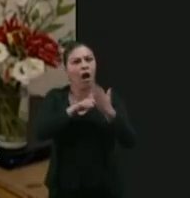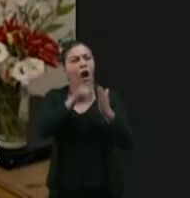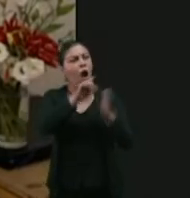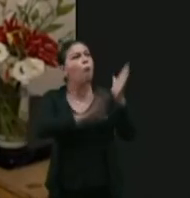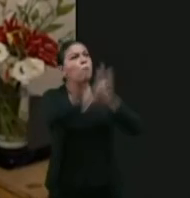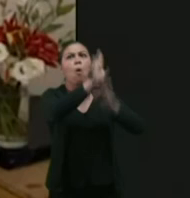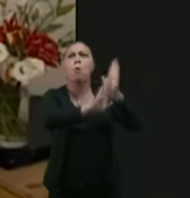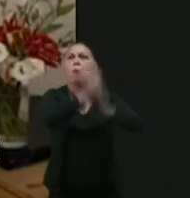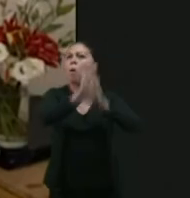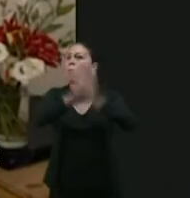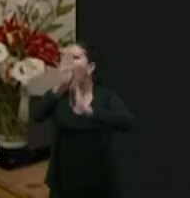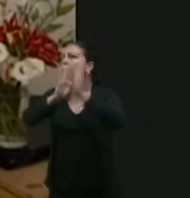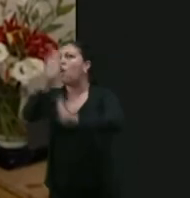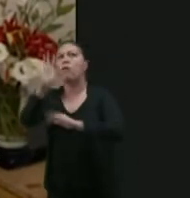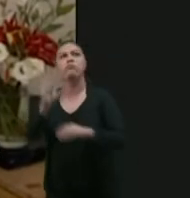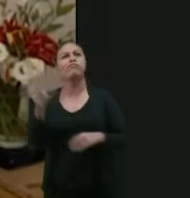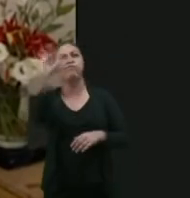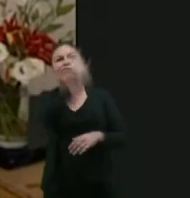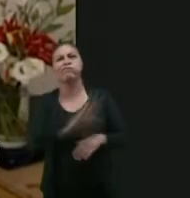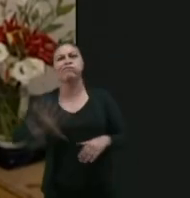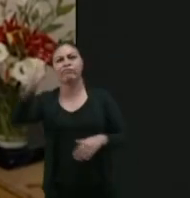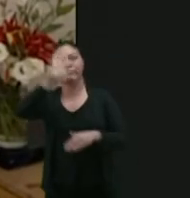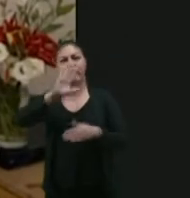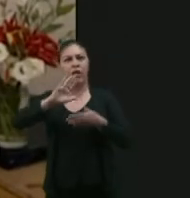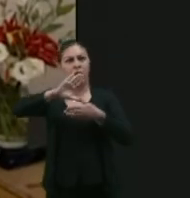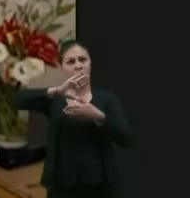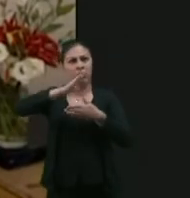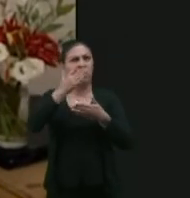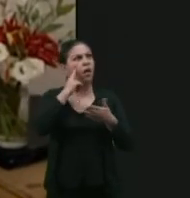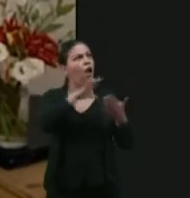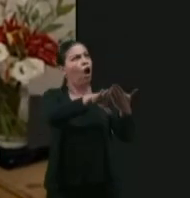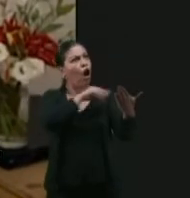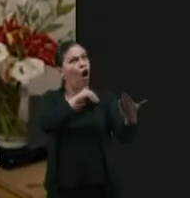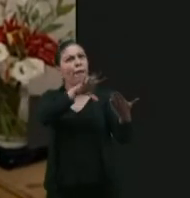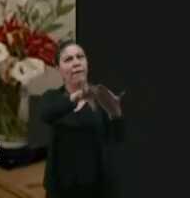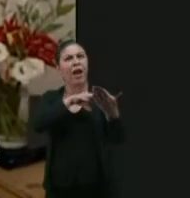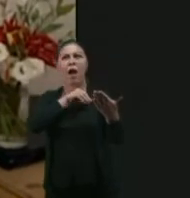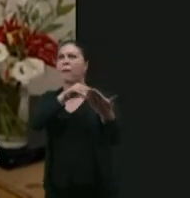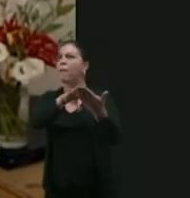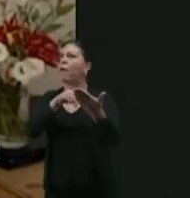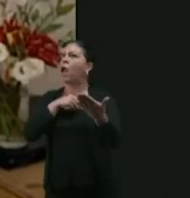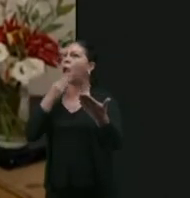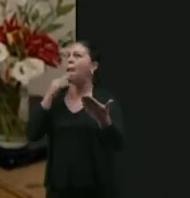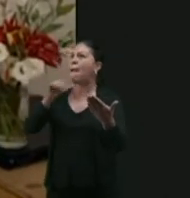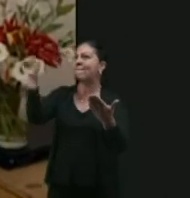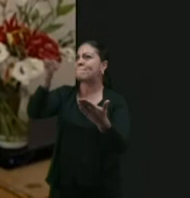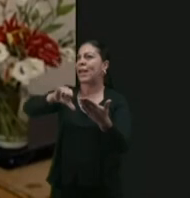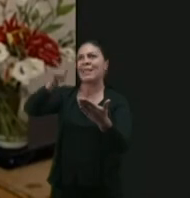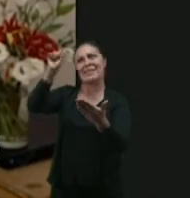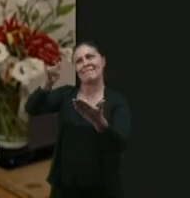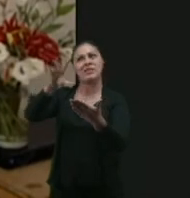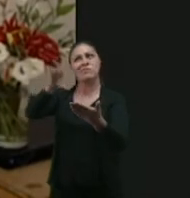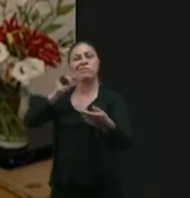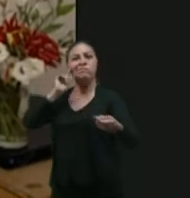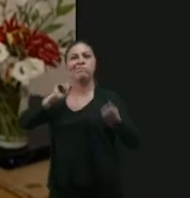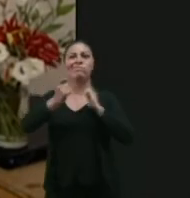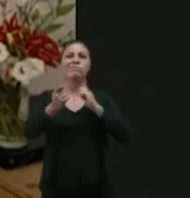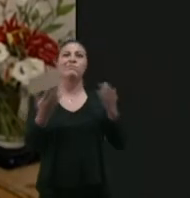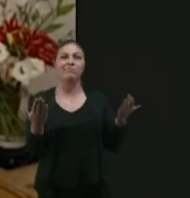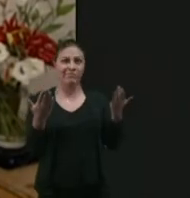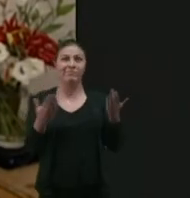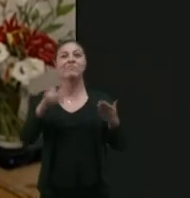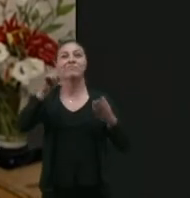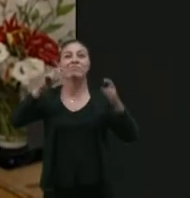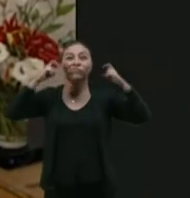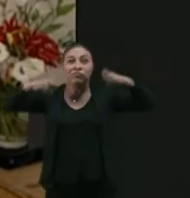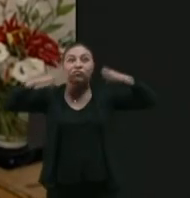Latina. Y si no está, si está funcionando bien, porque hay que cambiarlo. Entonces, traer el conocimiento, el